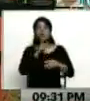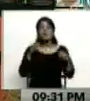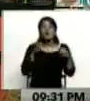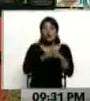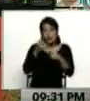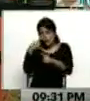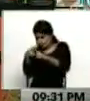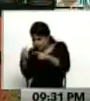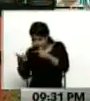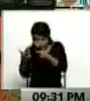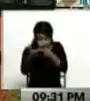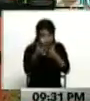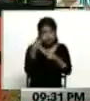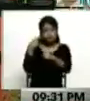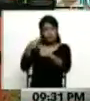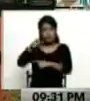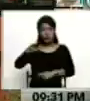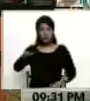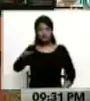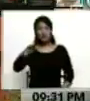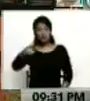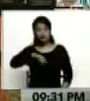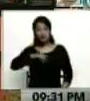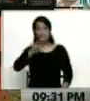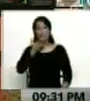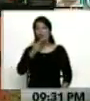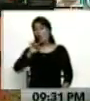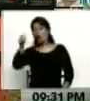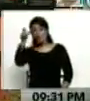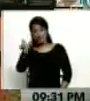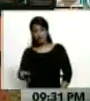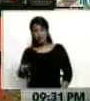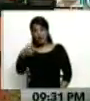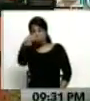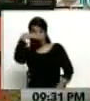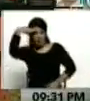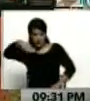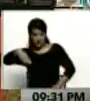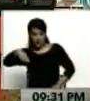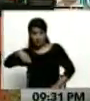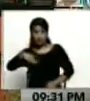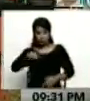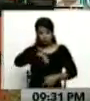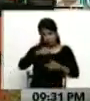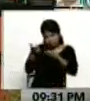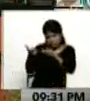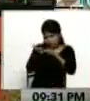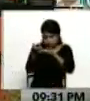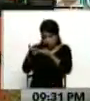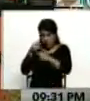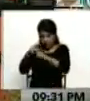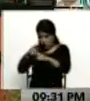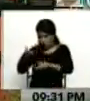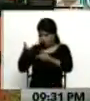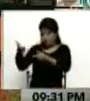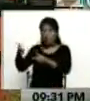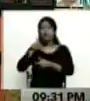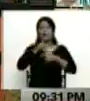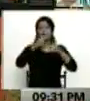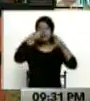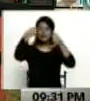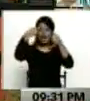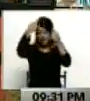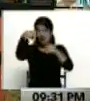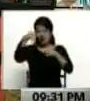unidades se llamaban unidades de cazadores para cazar a los compañeros que estaban en la guerrilla eso fue el nombre que le pusieron